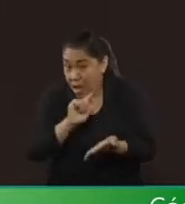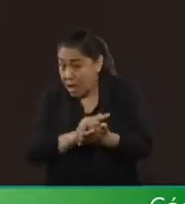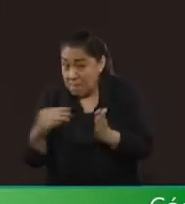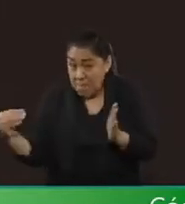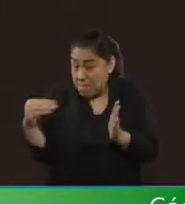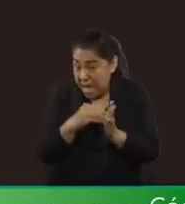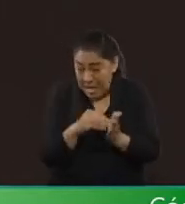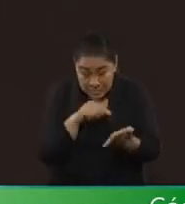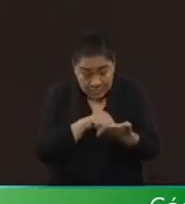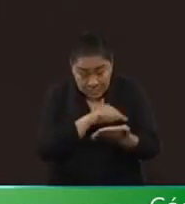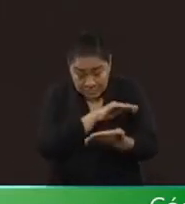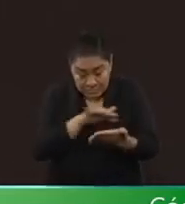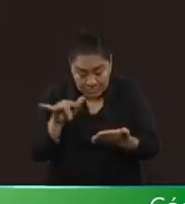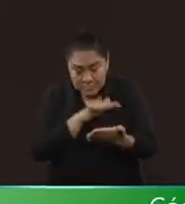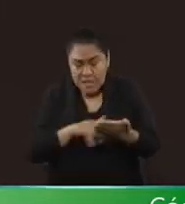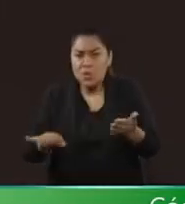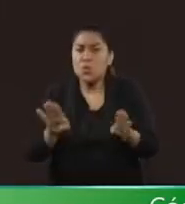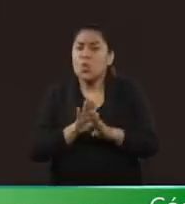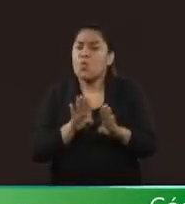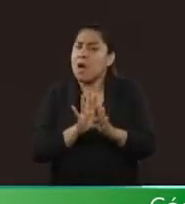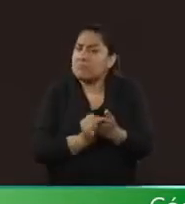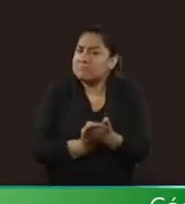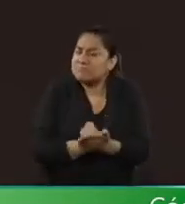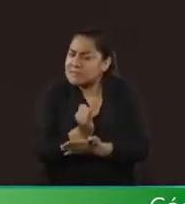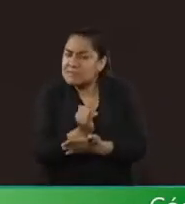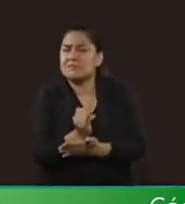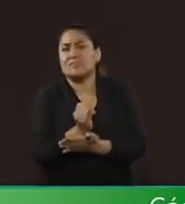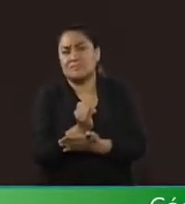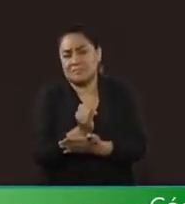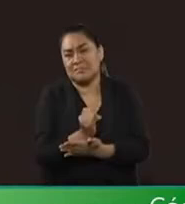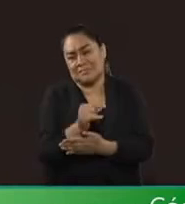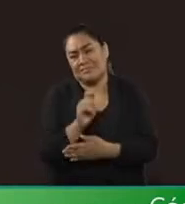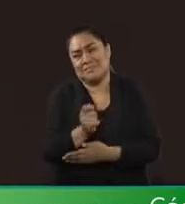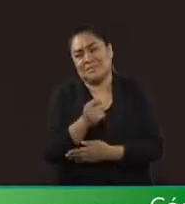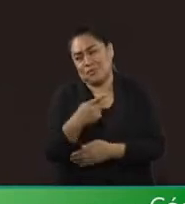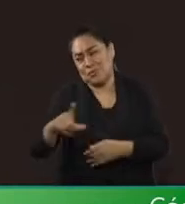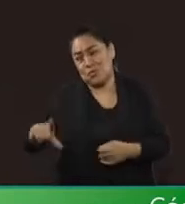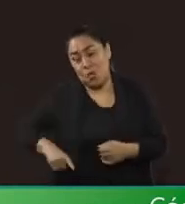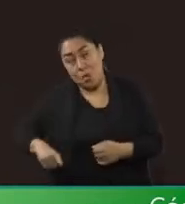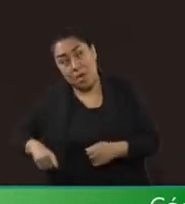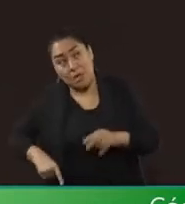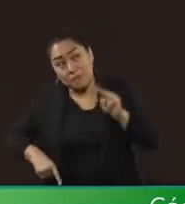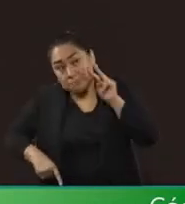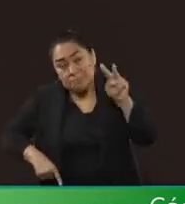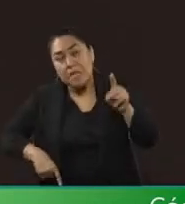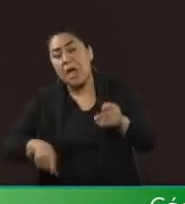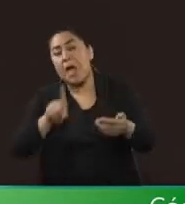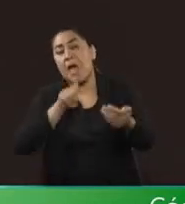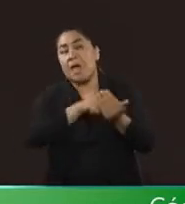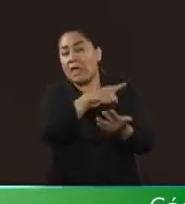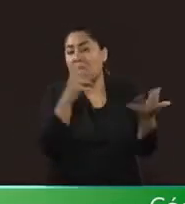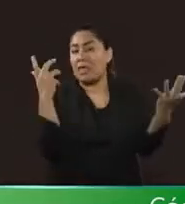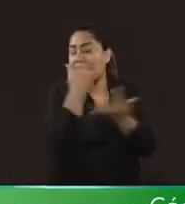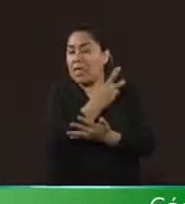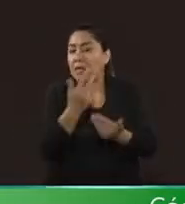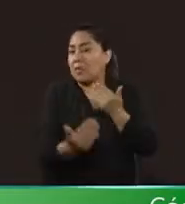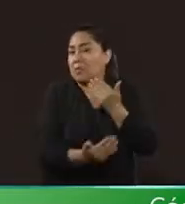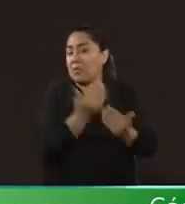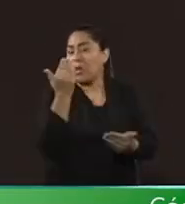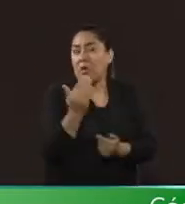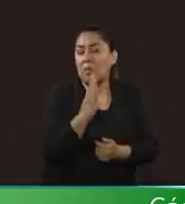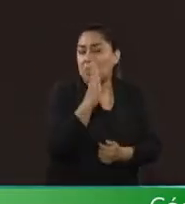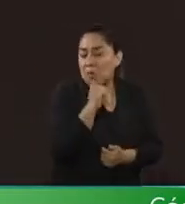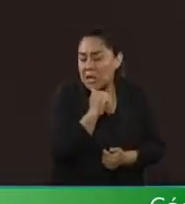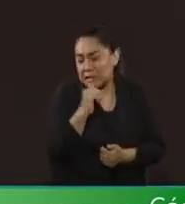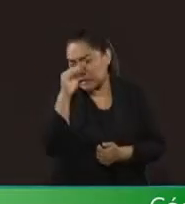planteada es darle el sello final a la realidad de nuestro gobierno, que no tiene la capacidad ni la voluntad